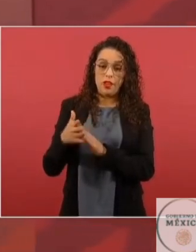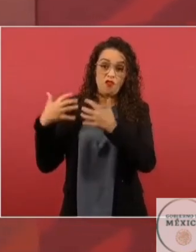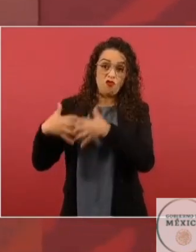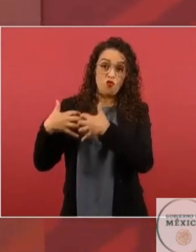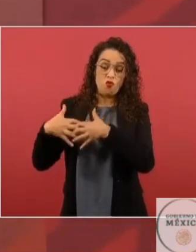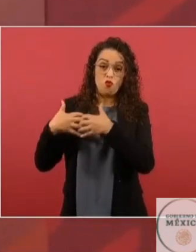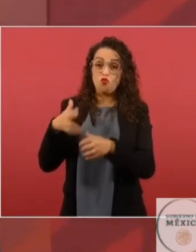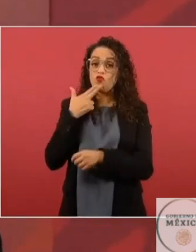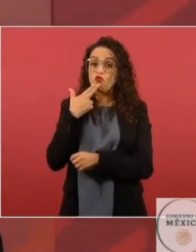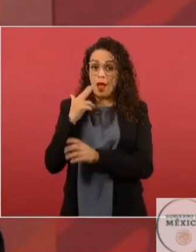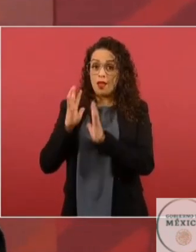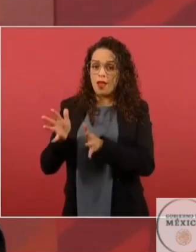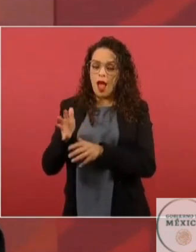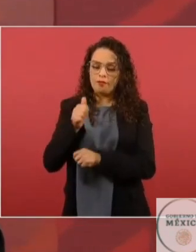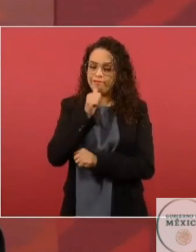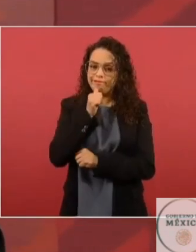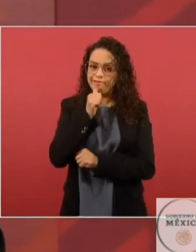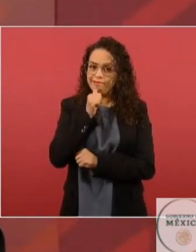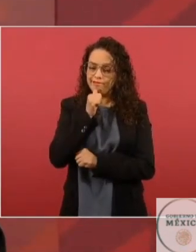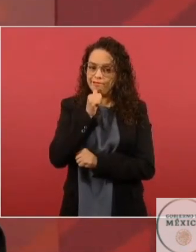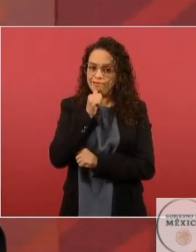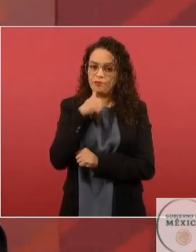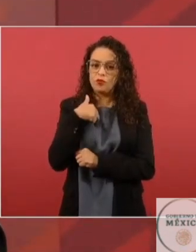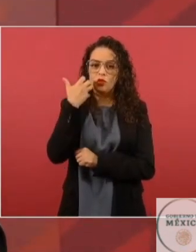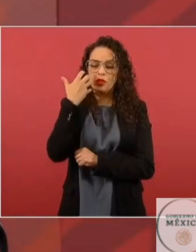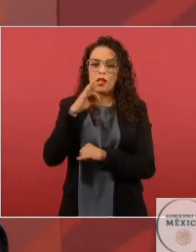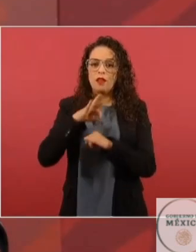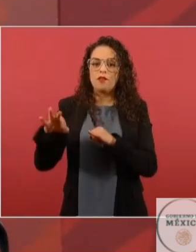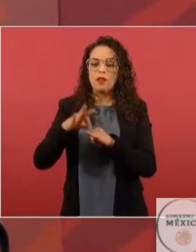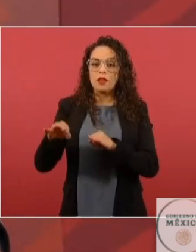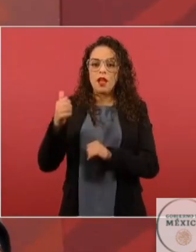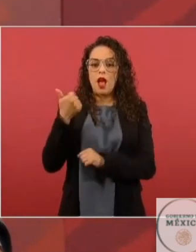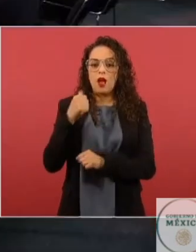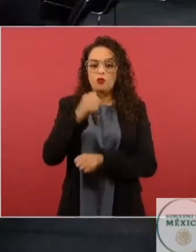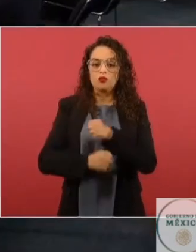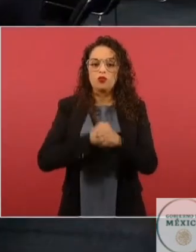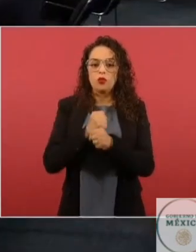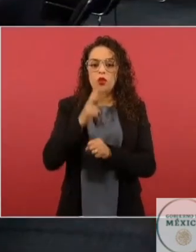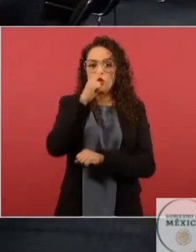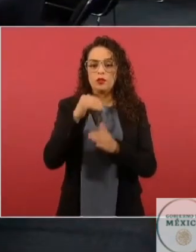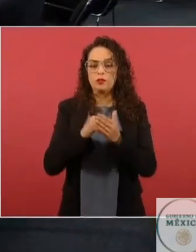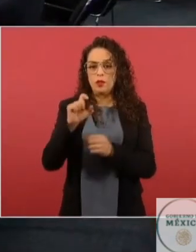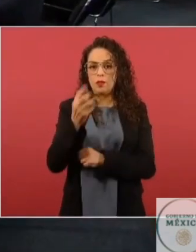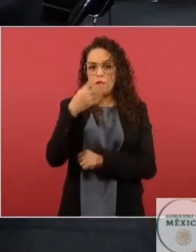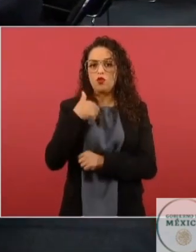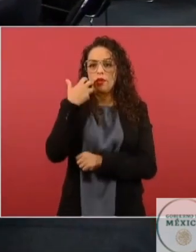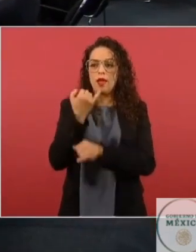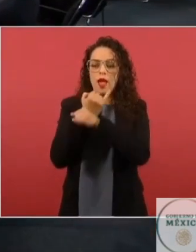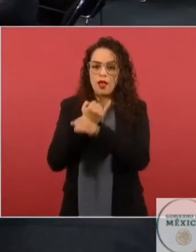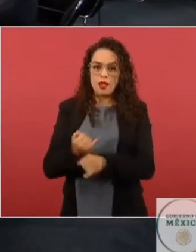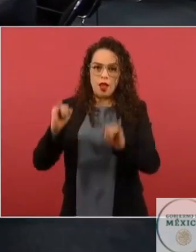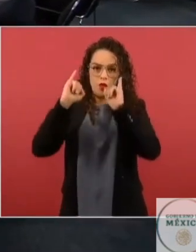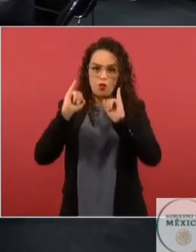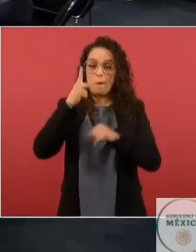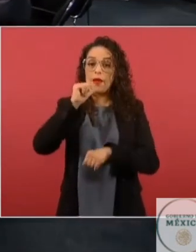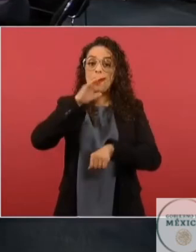acudió con su acreditación ante la convocatoria del presidente. Amigos y amigas,